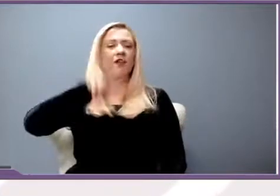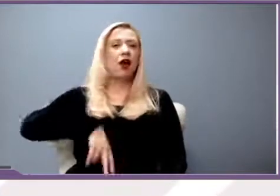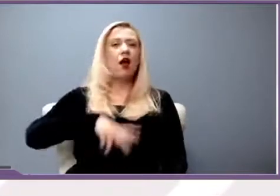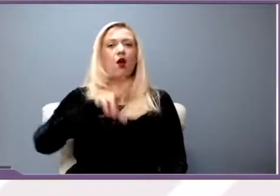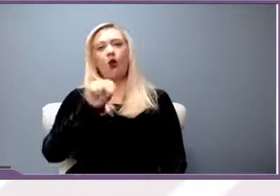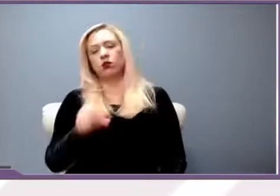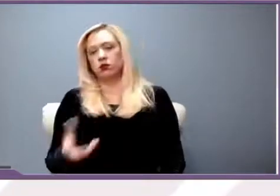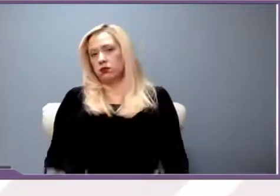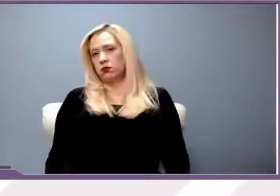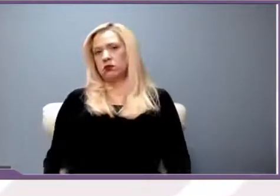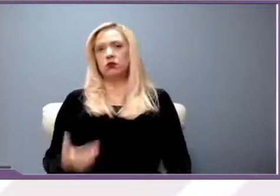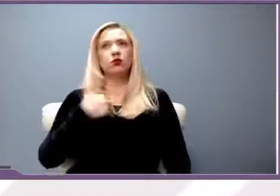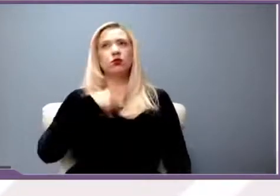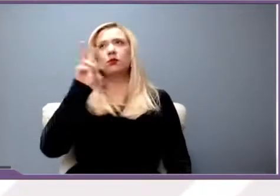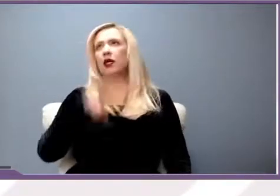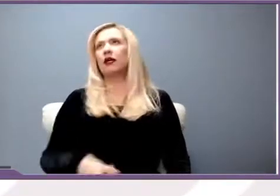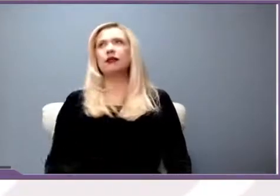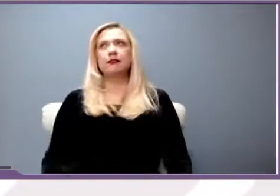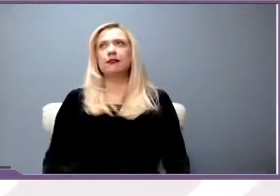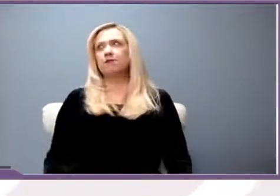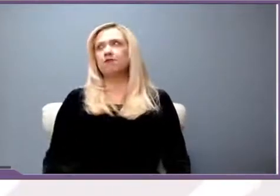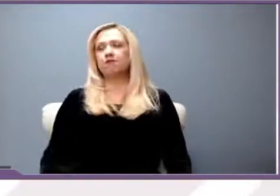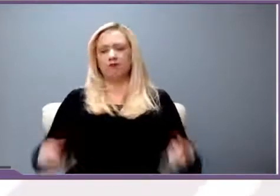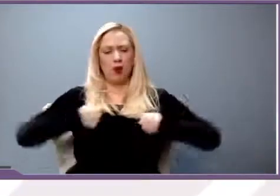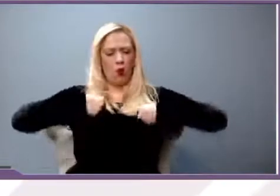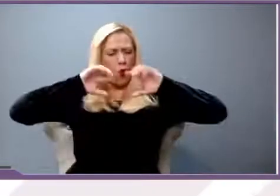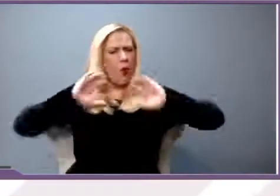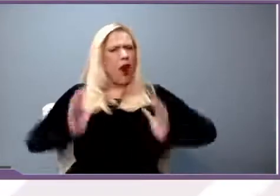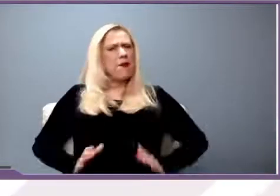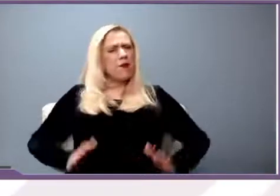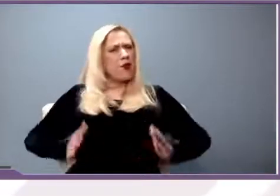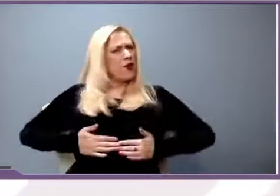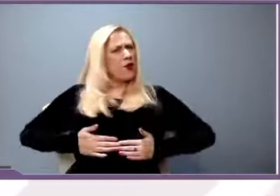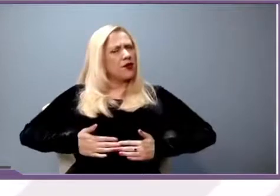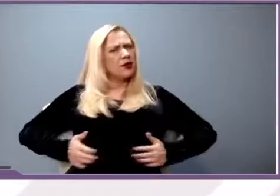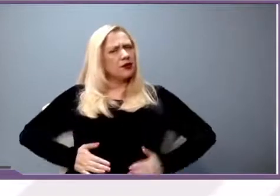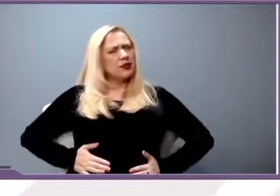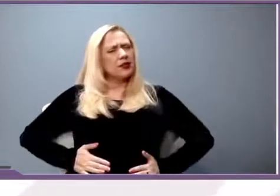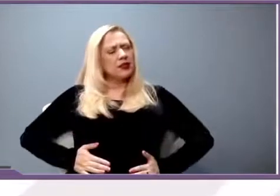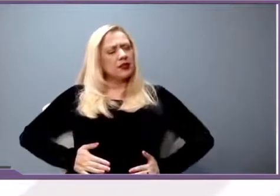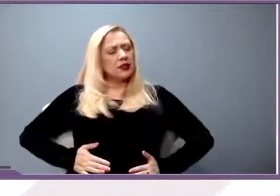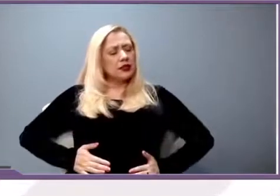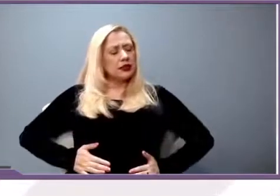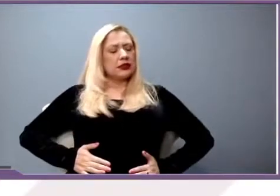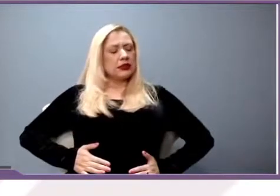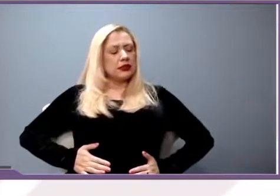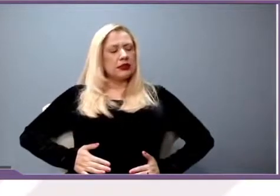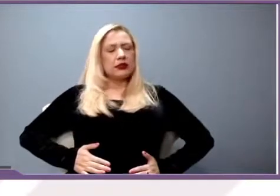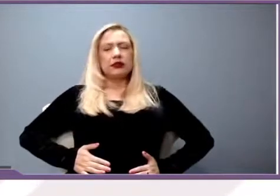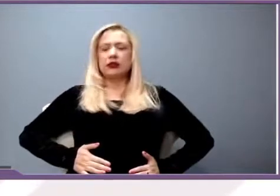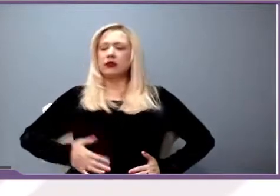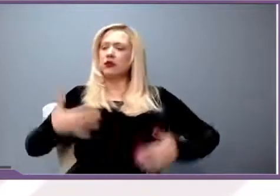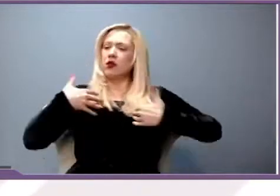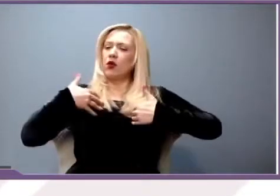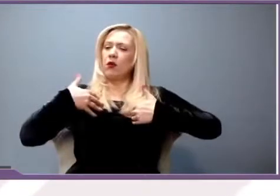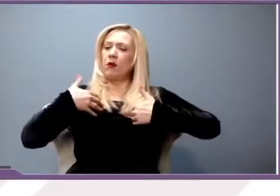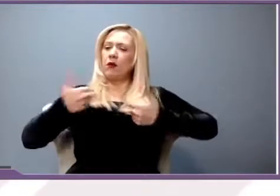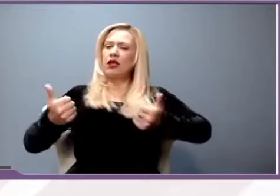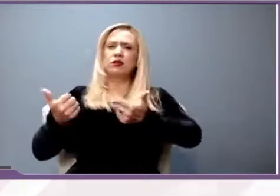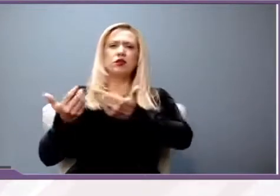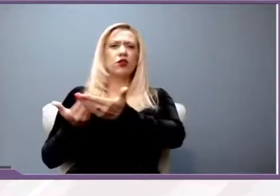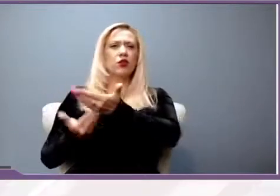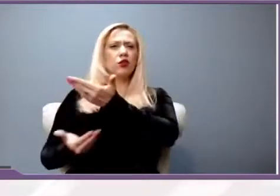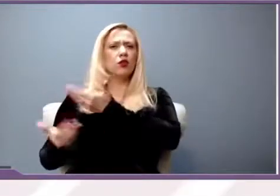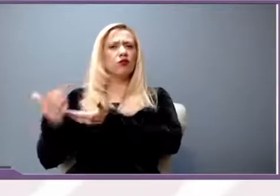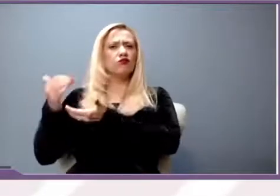a las personas, partamos de la experiencia del propio cuerpo para partir hacia la empatía, para ir hacia la empatía con corporalidad diferentes,